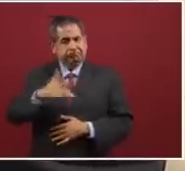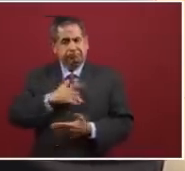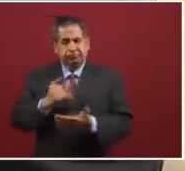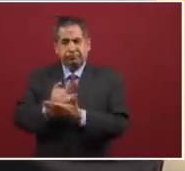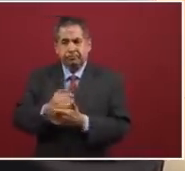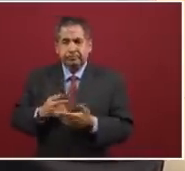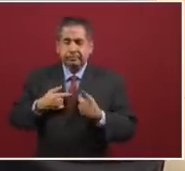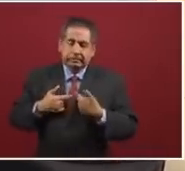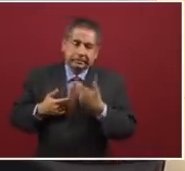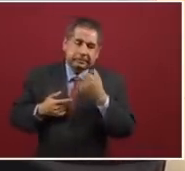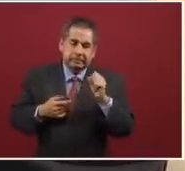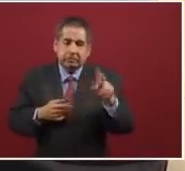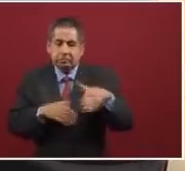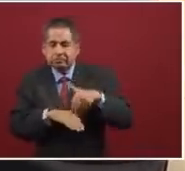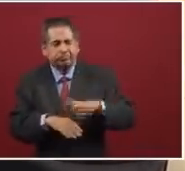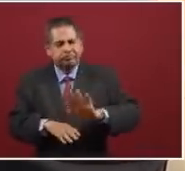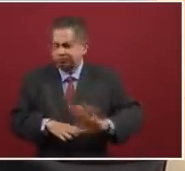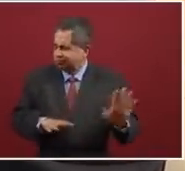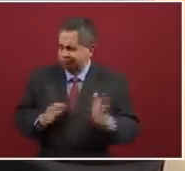negocia.